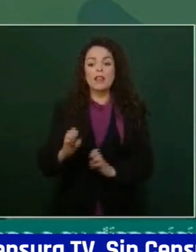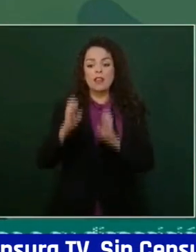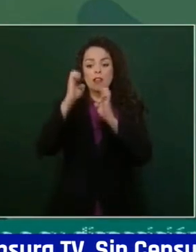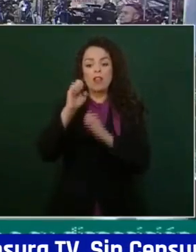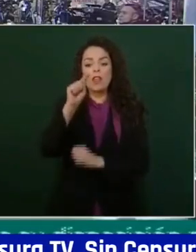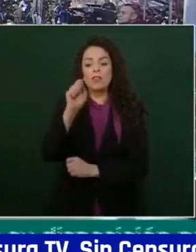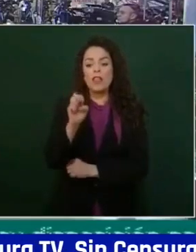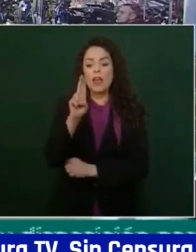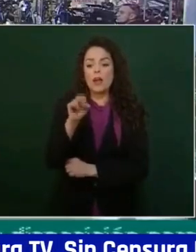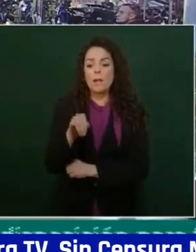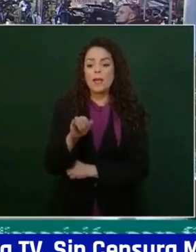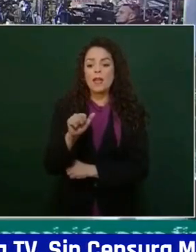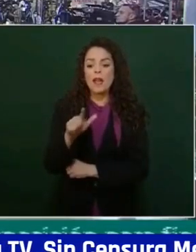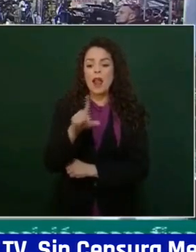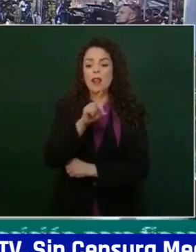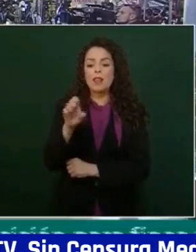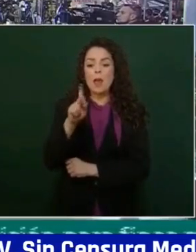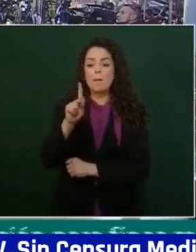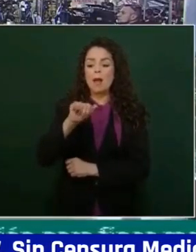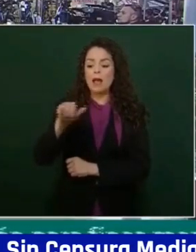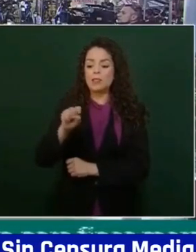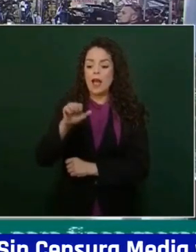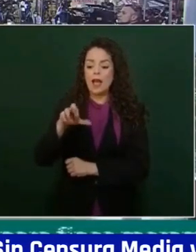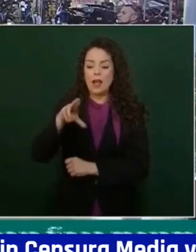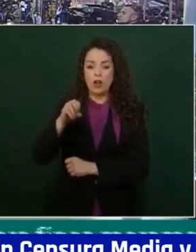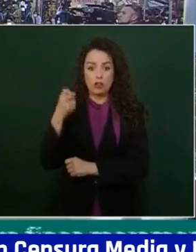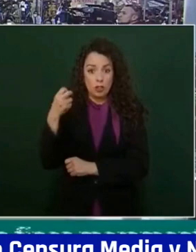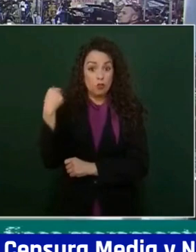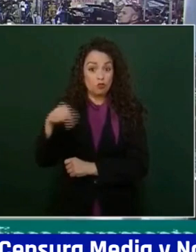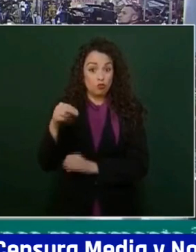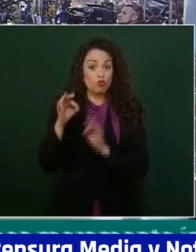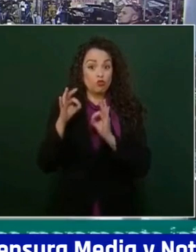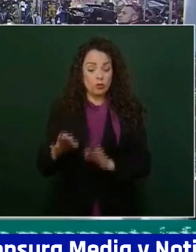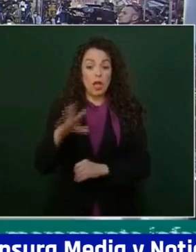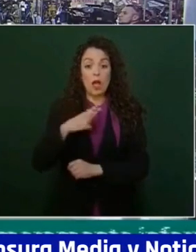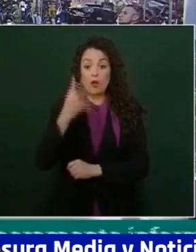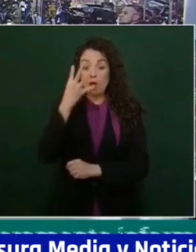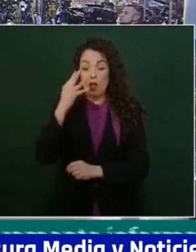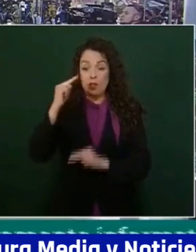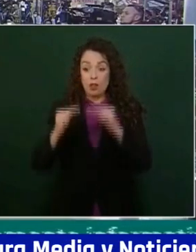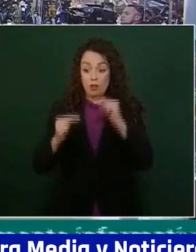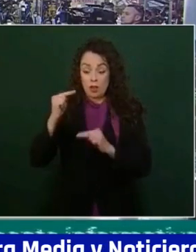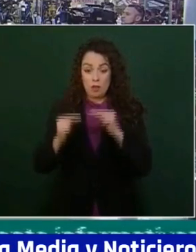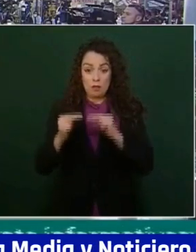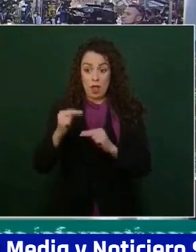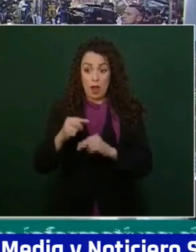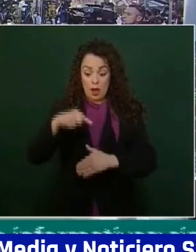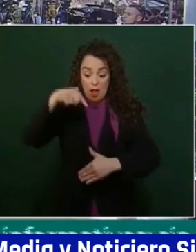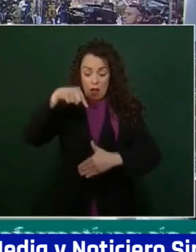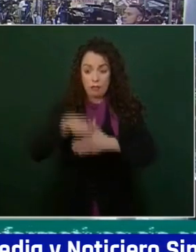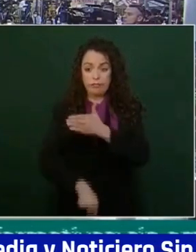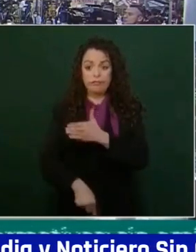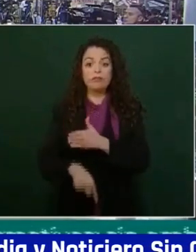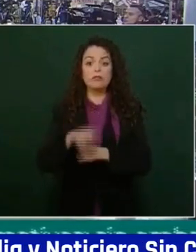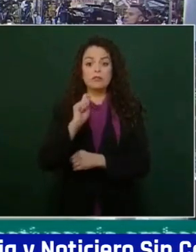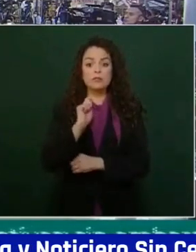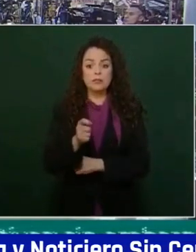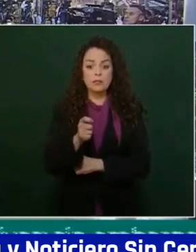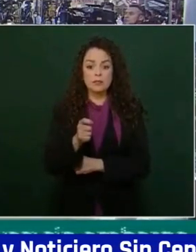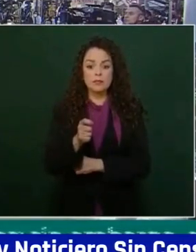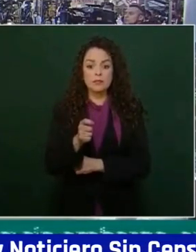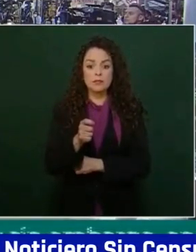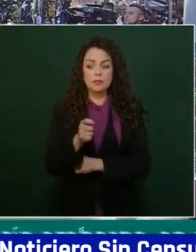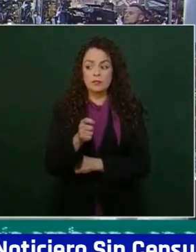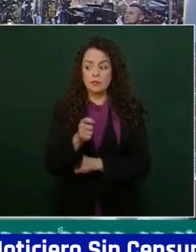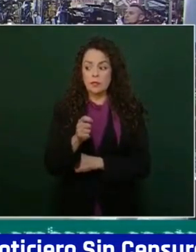Este edificio tiene cuatro niveles, un subterráneo donde están los sistemas y aisladores sísmicos que permiten